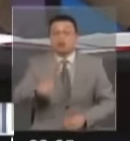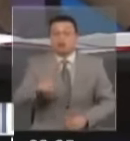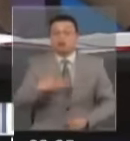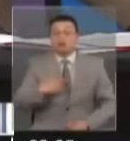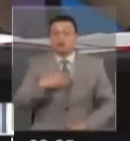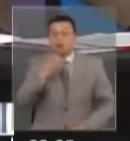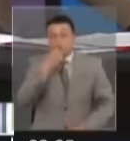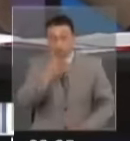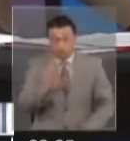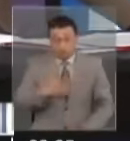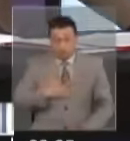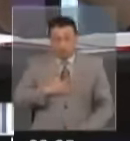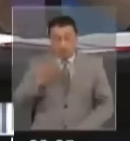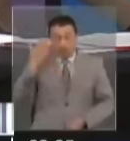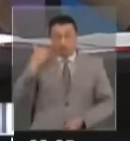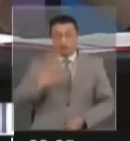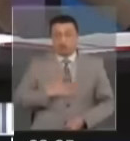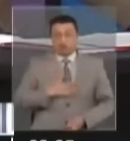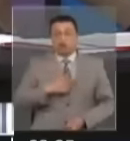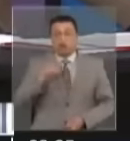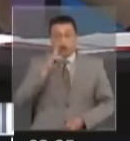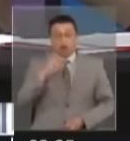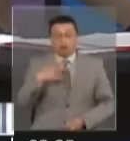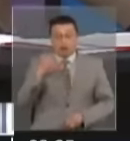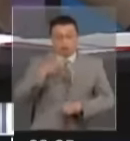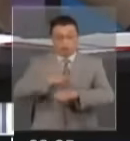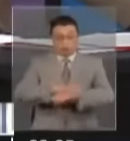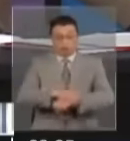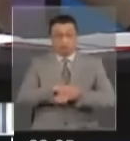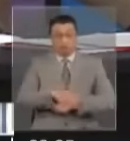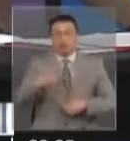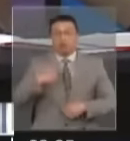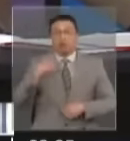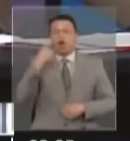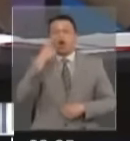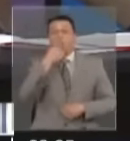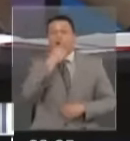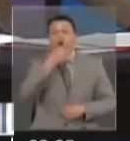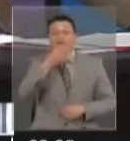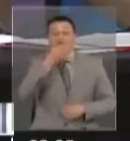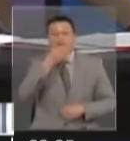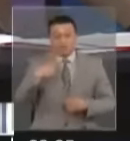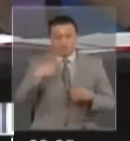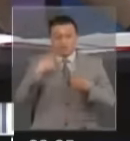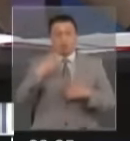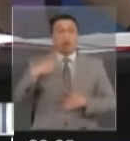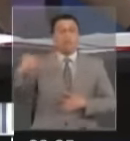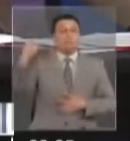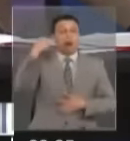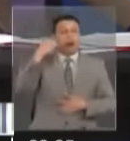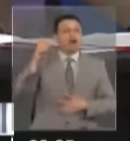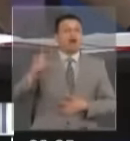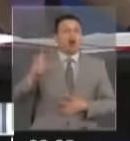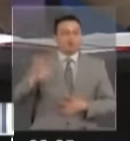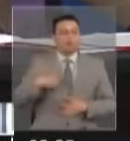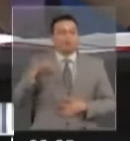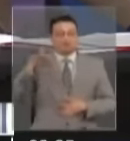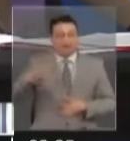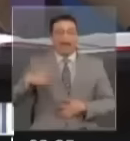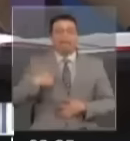vivido en carne propia, porque yo sí estuve prisionera y por mis ojitos verdes no me tocaron ni un pelo. Así que yo tengo súper